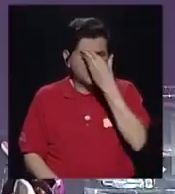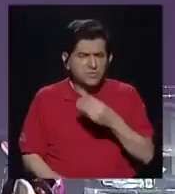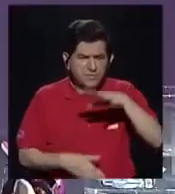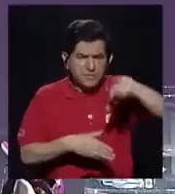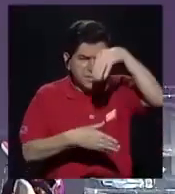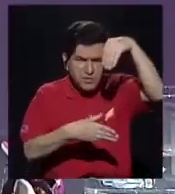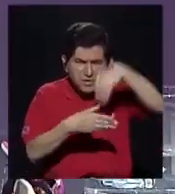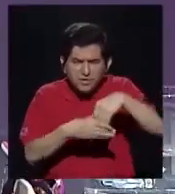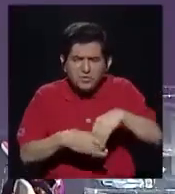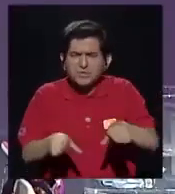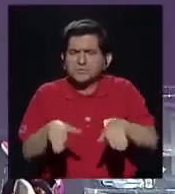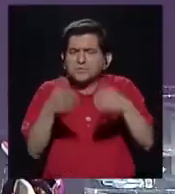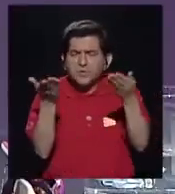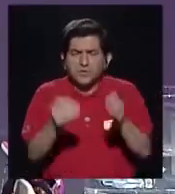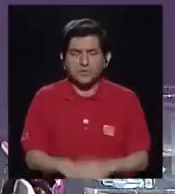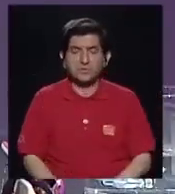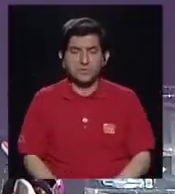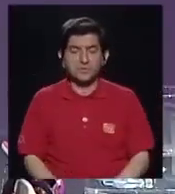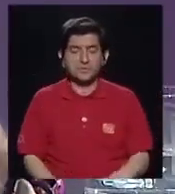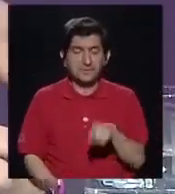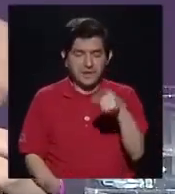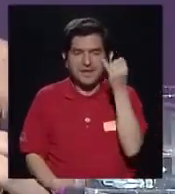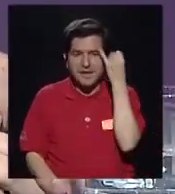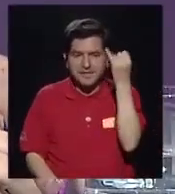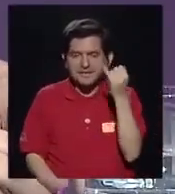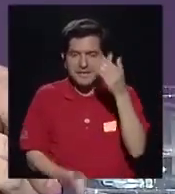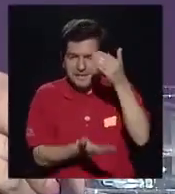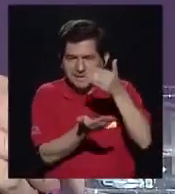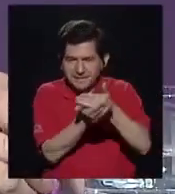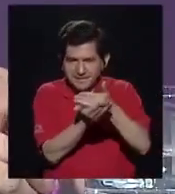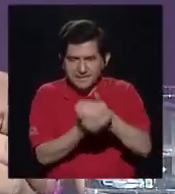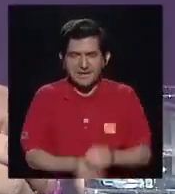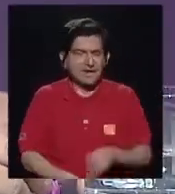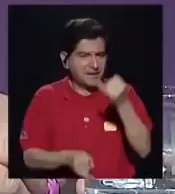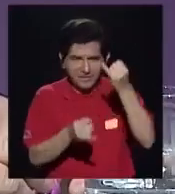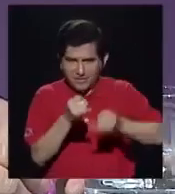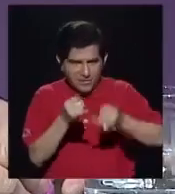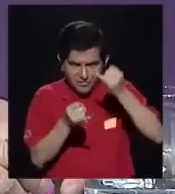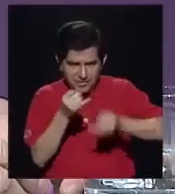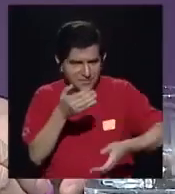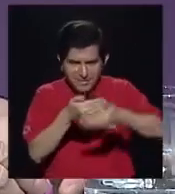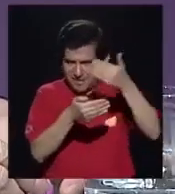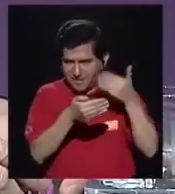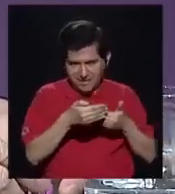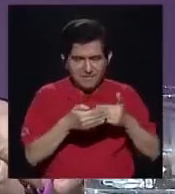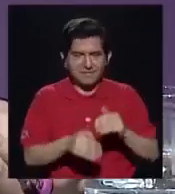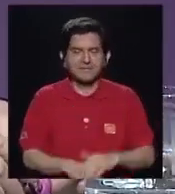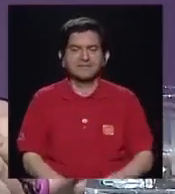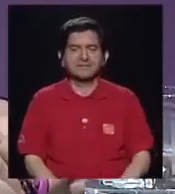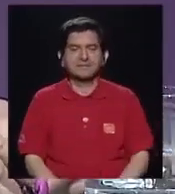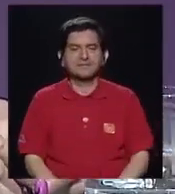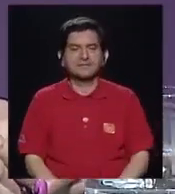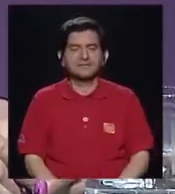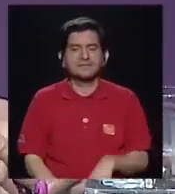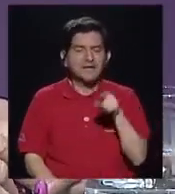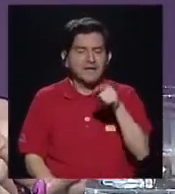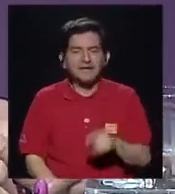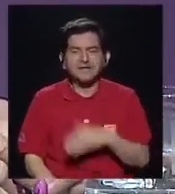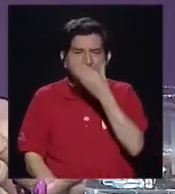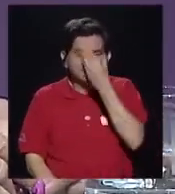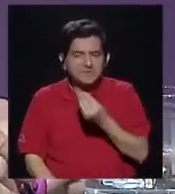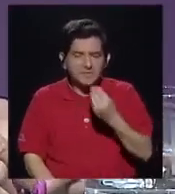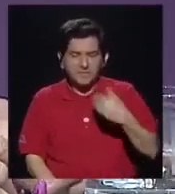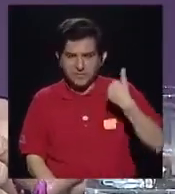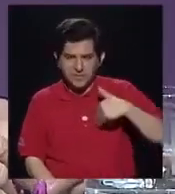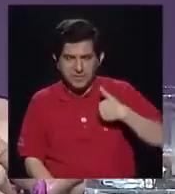claro ahí está nos quedamos no sin terminar la respuesta anterior Bueno yo creo que ese sufrimiento masculino